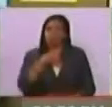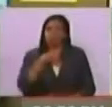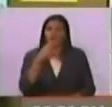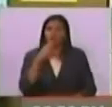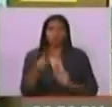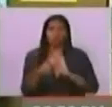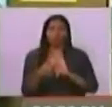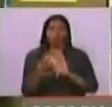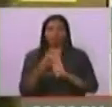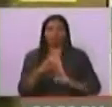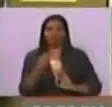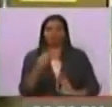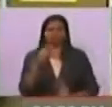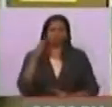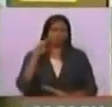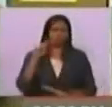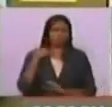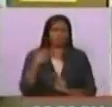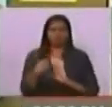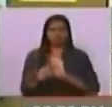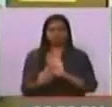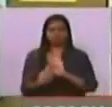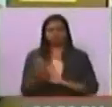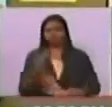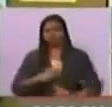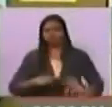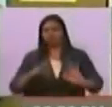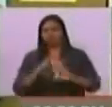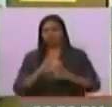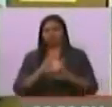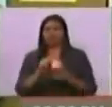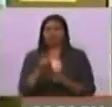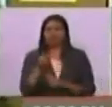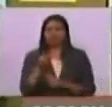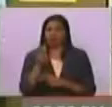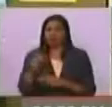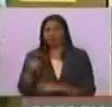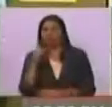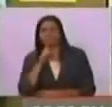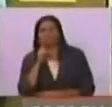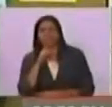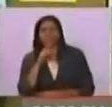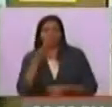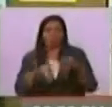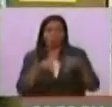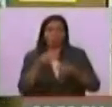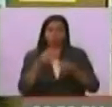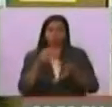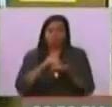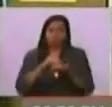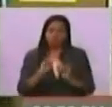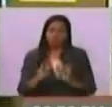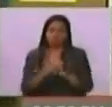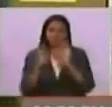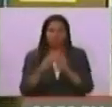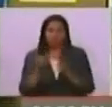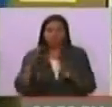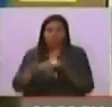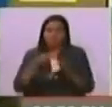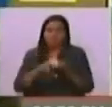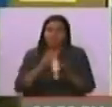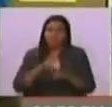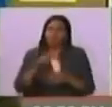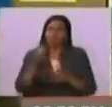nada, ni van a poder jamás demostrar nada de sus infamias. Y la justicia está actuando. Paga lo que debe, Ravel, para que